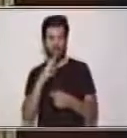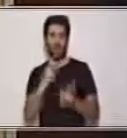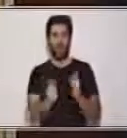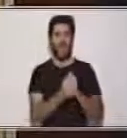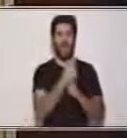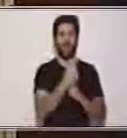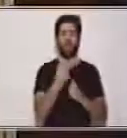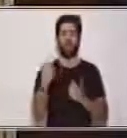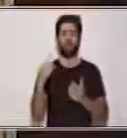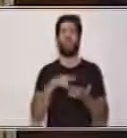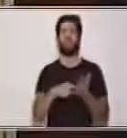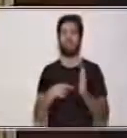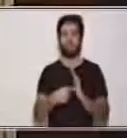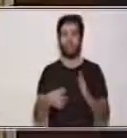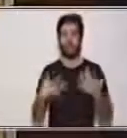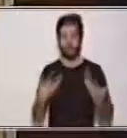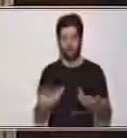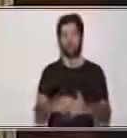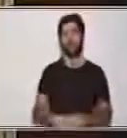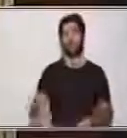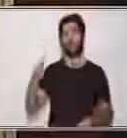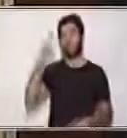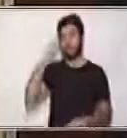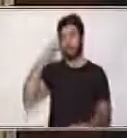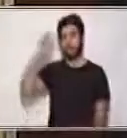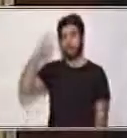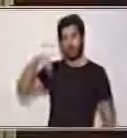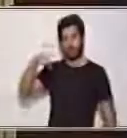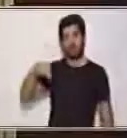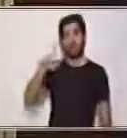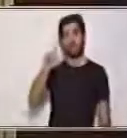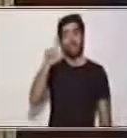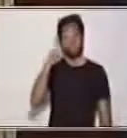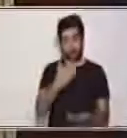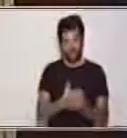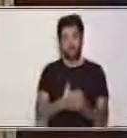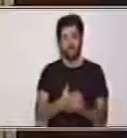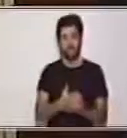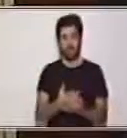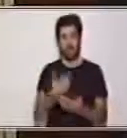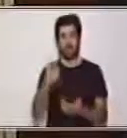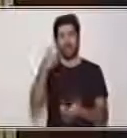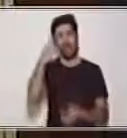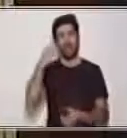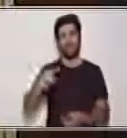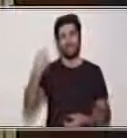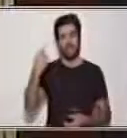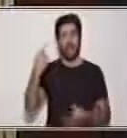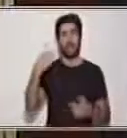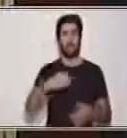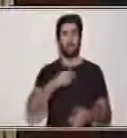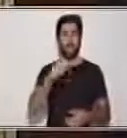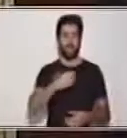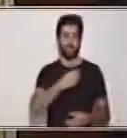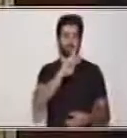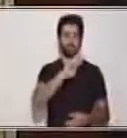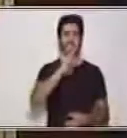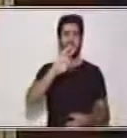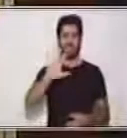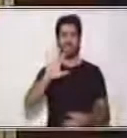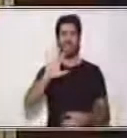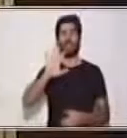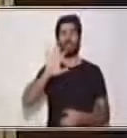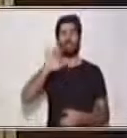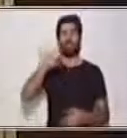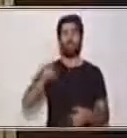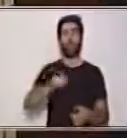Recuerda que este mes celebramos el Día del Maestro el 25 de junio. Por lo tanto, te invito